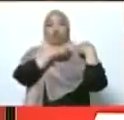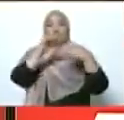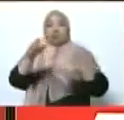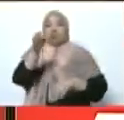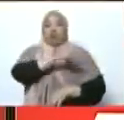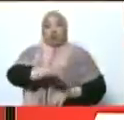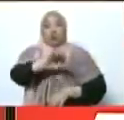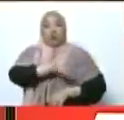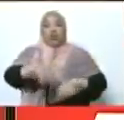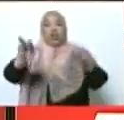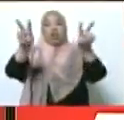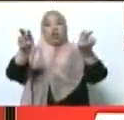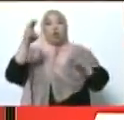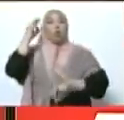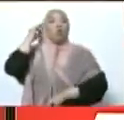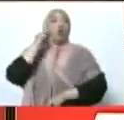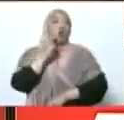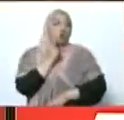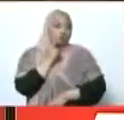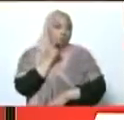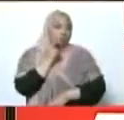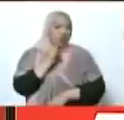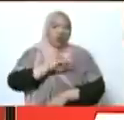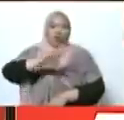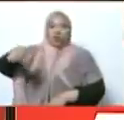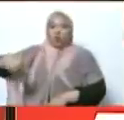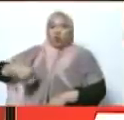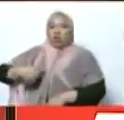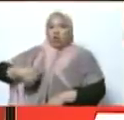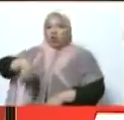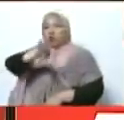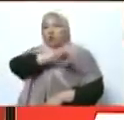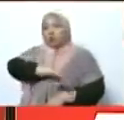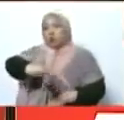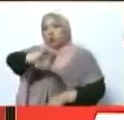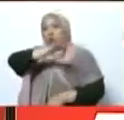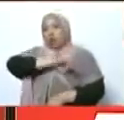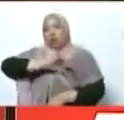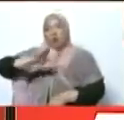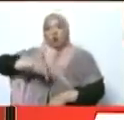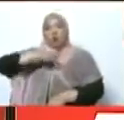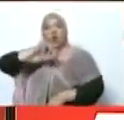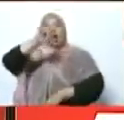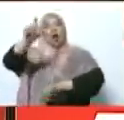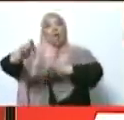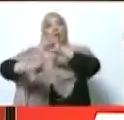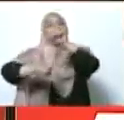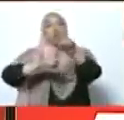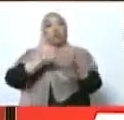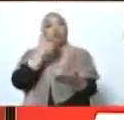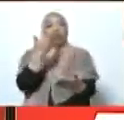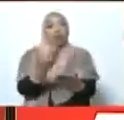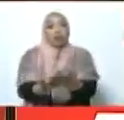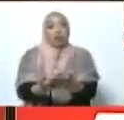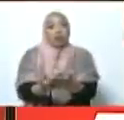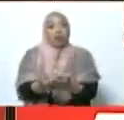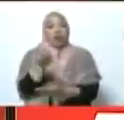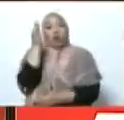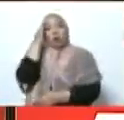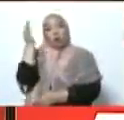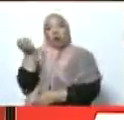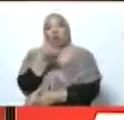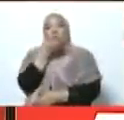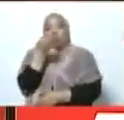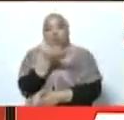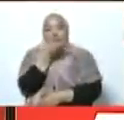socialismo bolivariano, nuestro socialismo. Si hay alguna pregunta, les agradezco muchísimo. Hola, buenas tardes para todas y